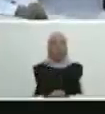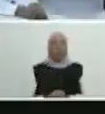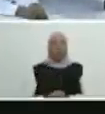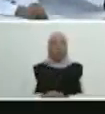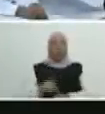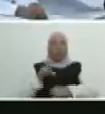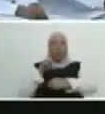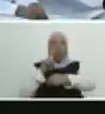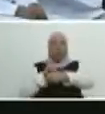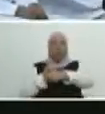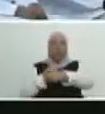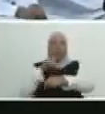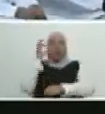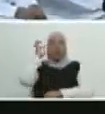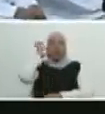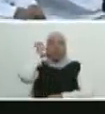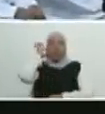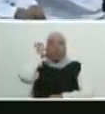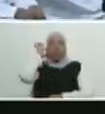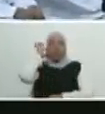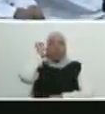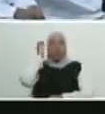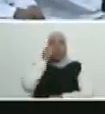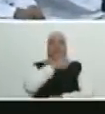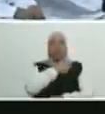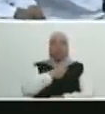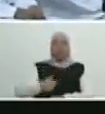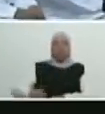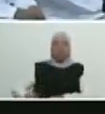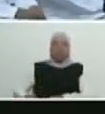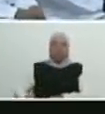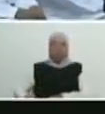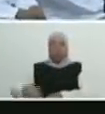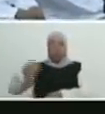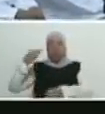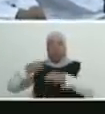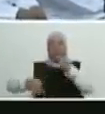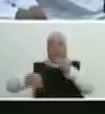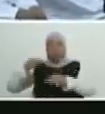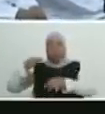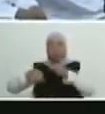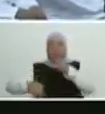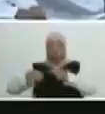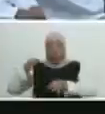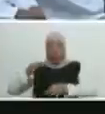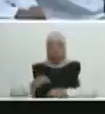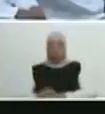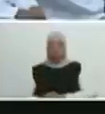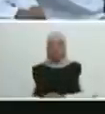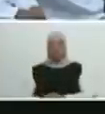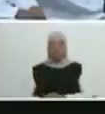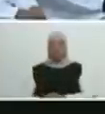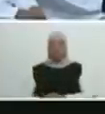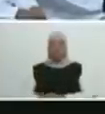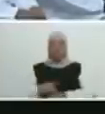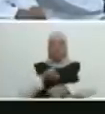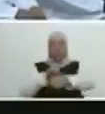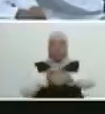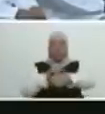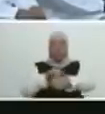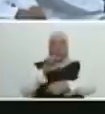Doctora Gladys Gutiérrez, presidenta del Tribunal Supremo de Justicia. Doctor